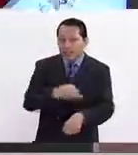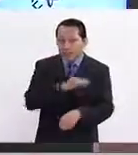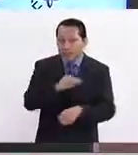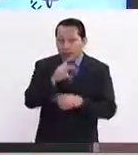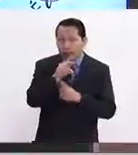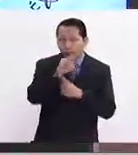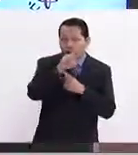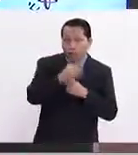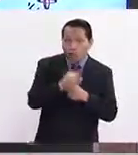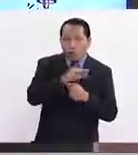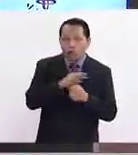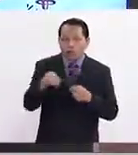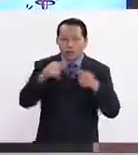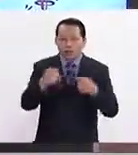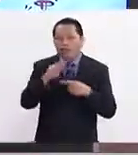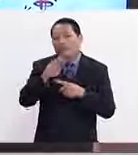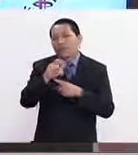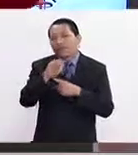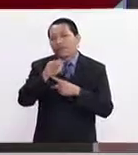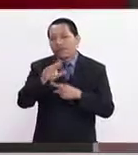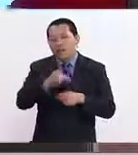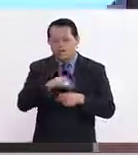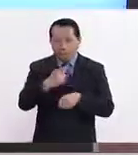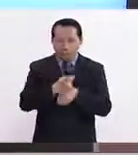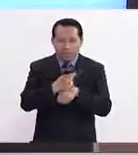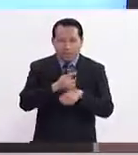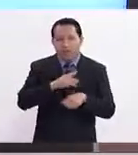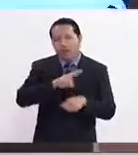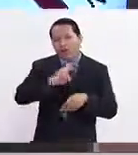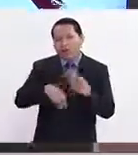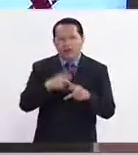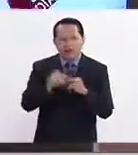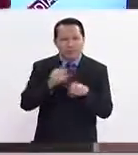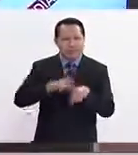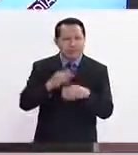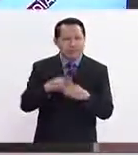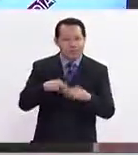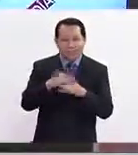Porto en contra del Benfica, que es lo que tenemos en esta primera parte. Vamos a un resumen con lo más importante de este día.